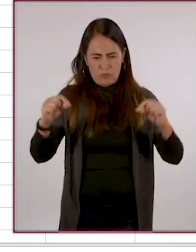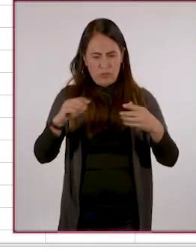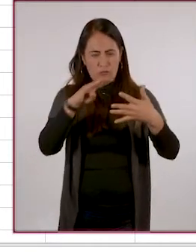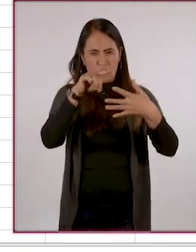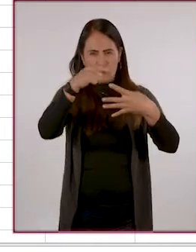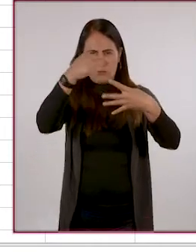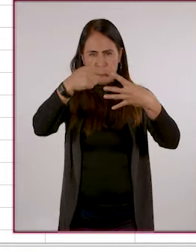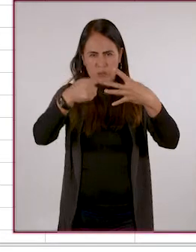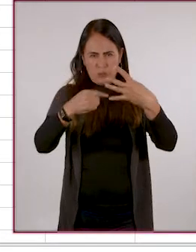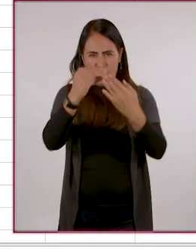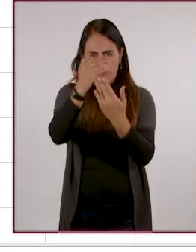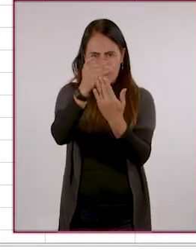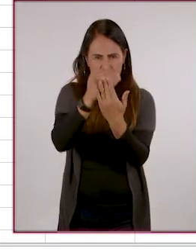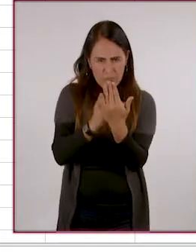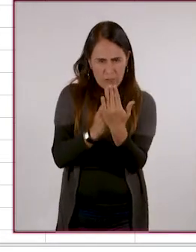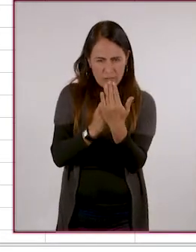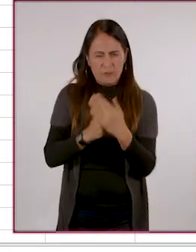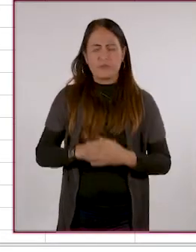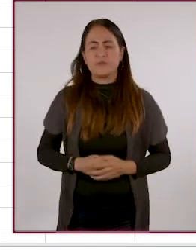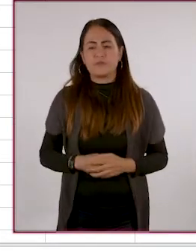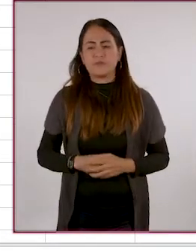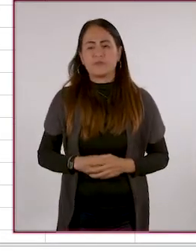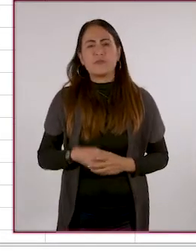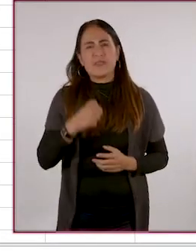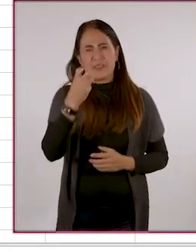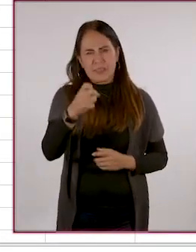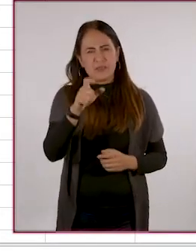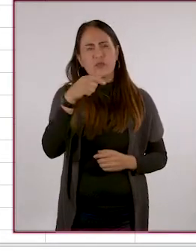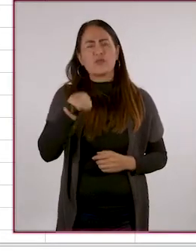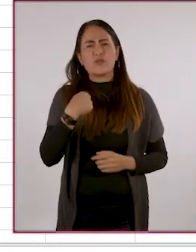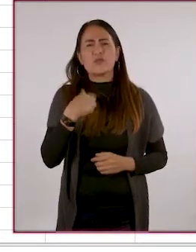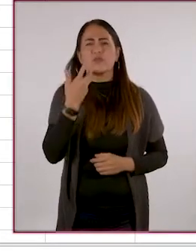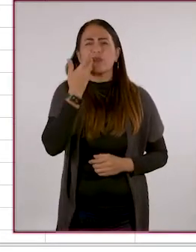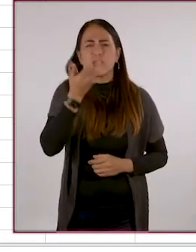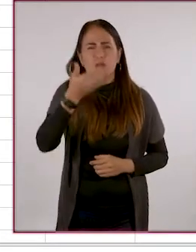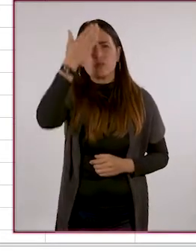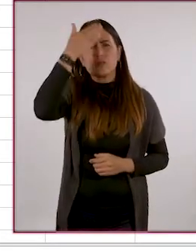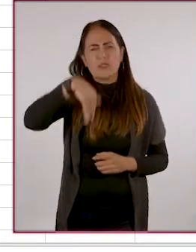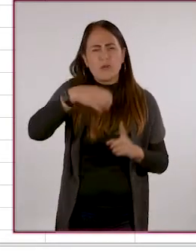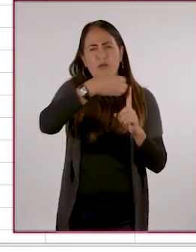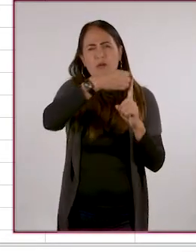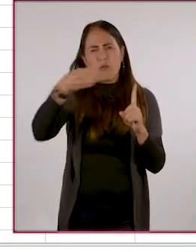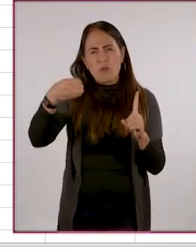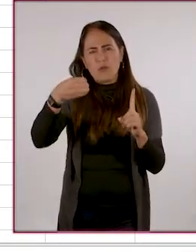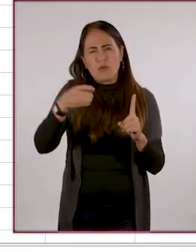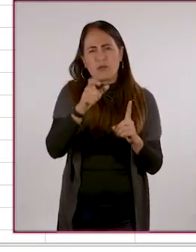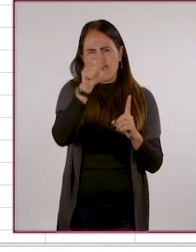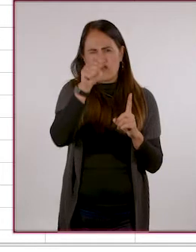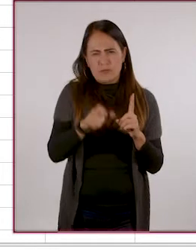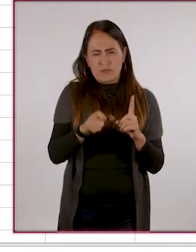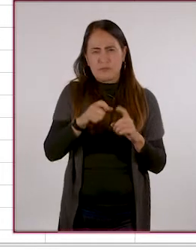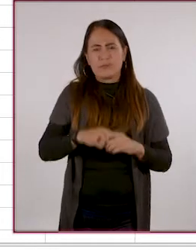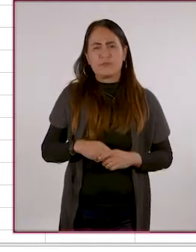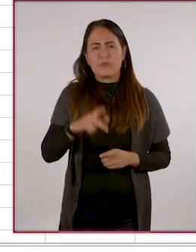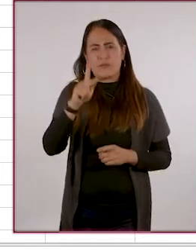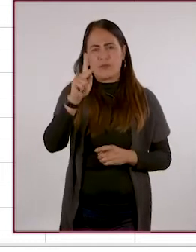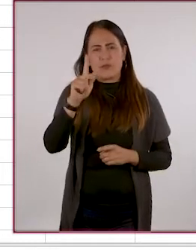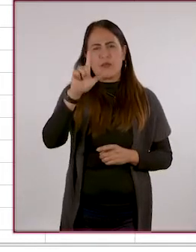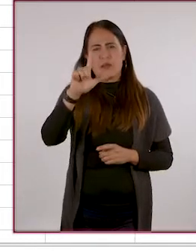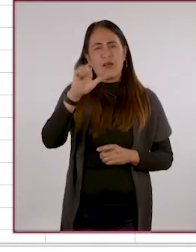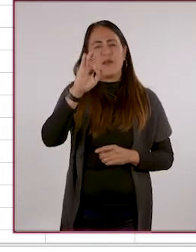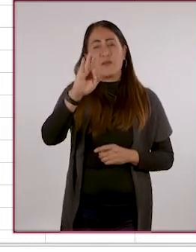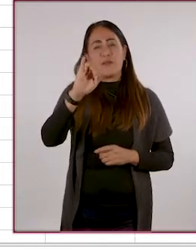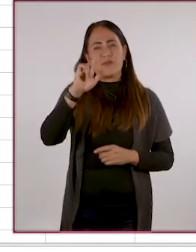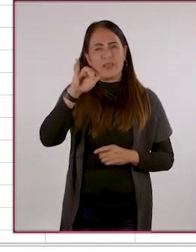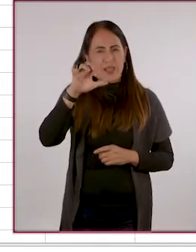¿no? Que por lo general en las tablas son las unidades de análisis, lo que a mí me interesa tener ordenado, ¿no? En este caso